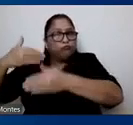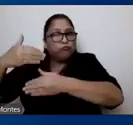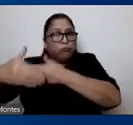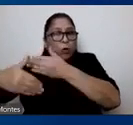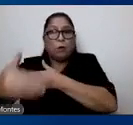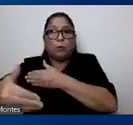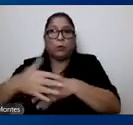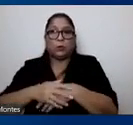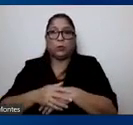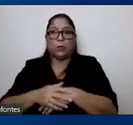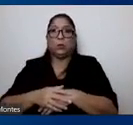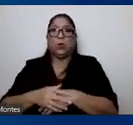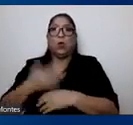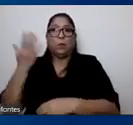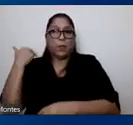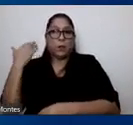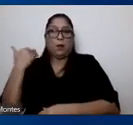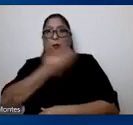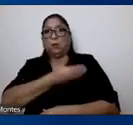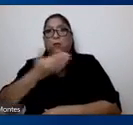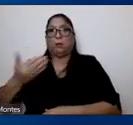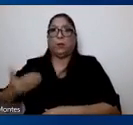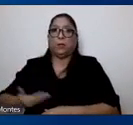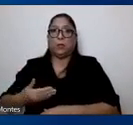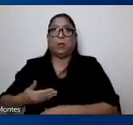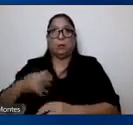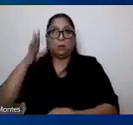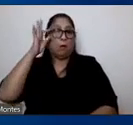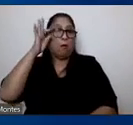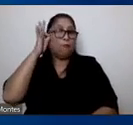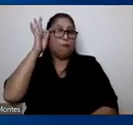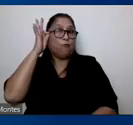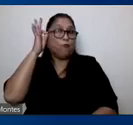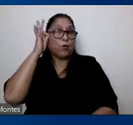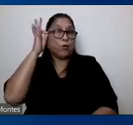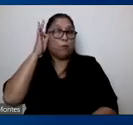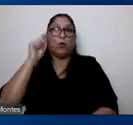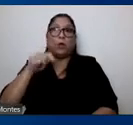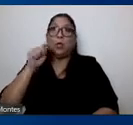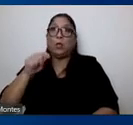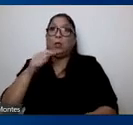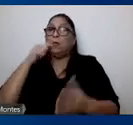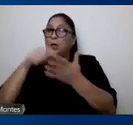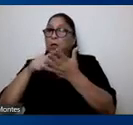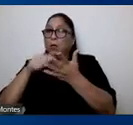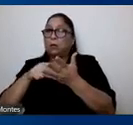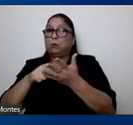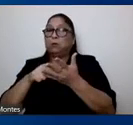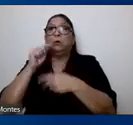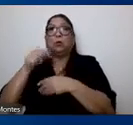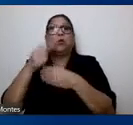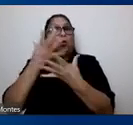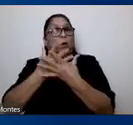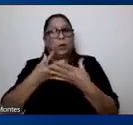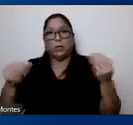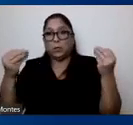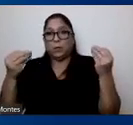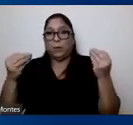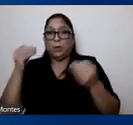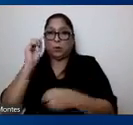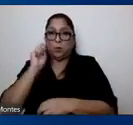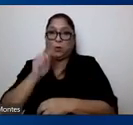el expresidente Alberto Fujimori, y que definió conjuntamente con la desaparición de